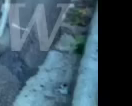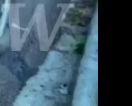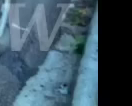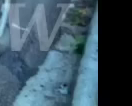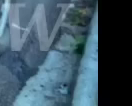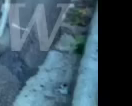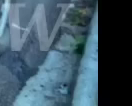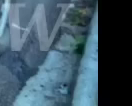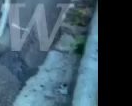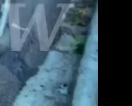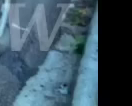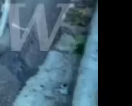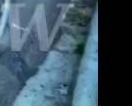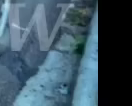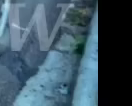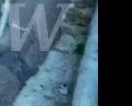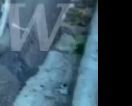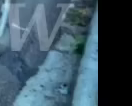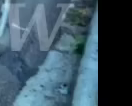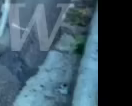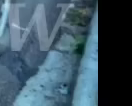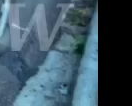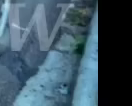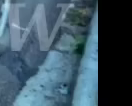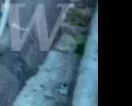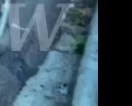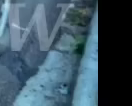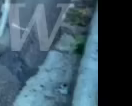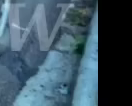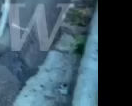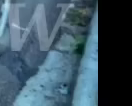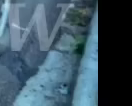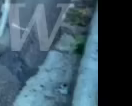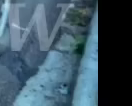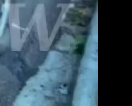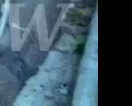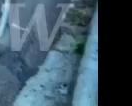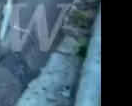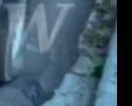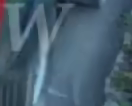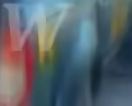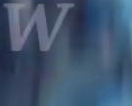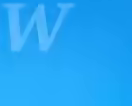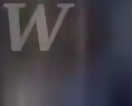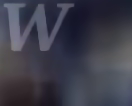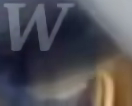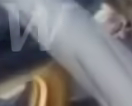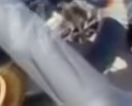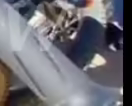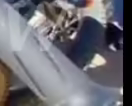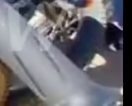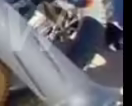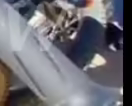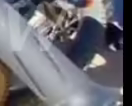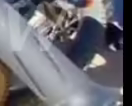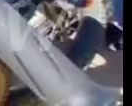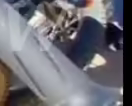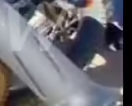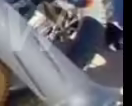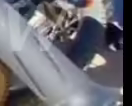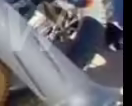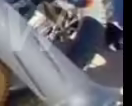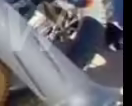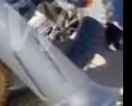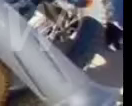saber en la caja de comentarios porque tu opinión cuenta pero eso no es todo señores ahora es que falta más por otra parte